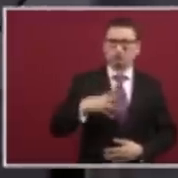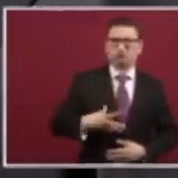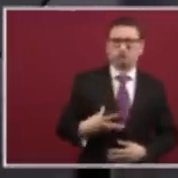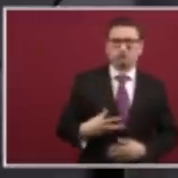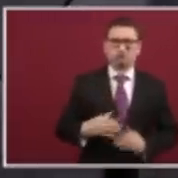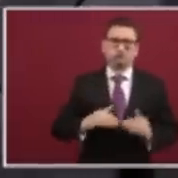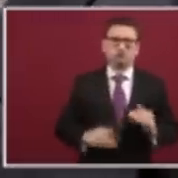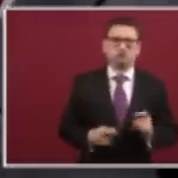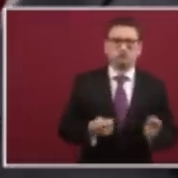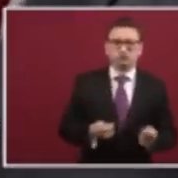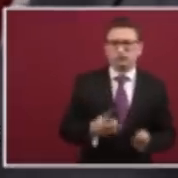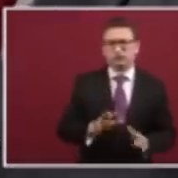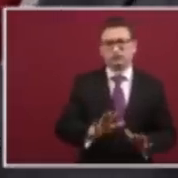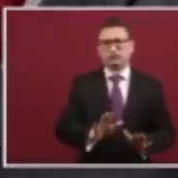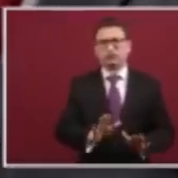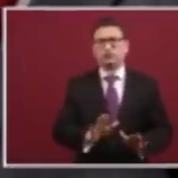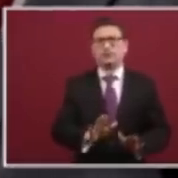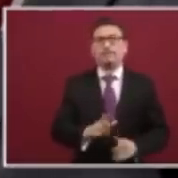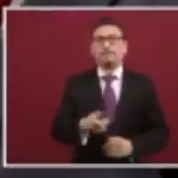no